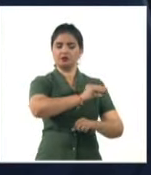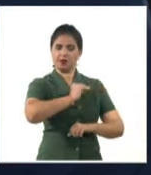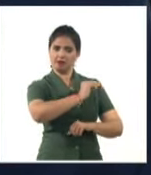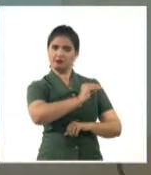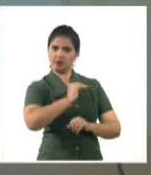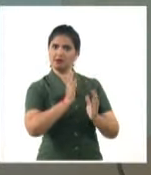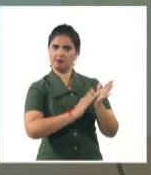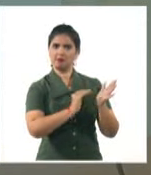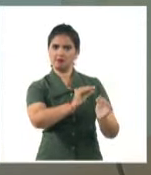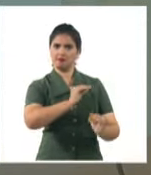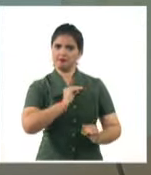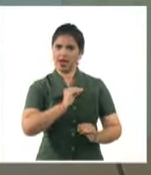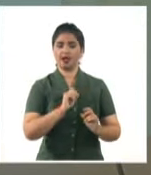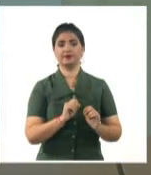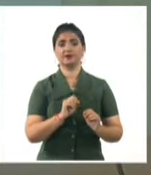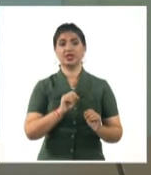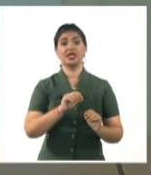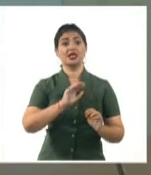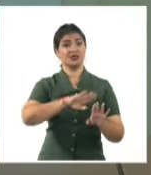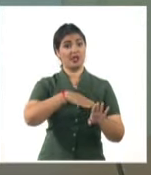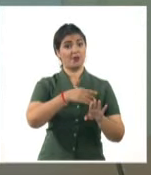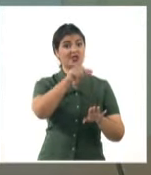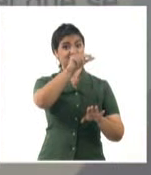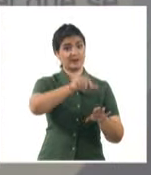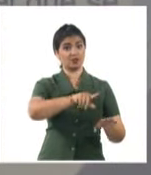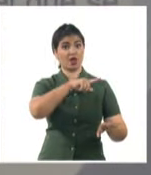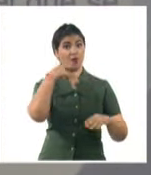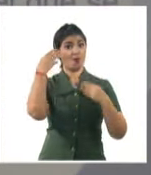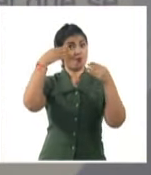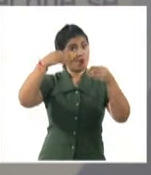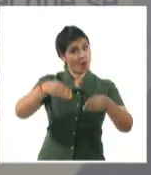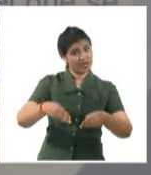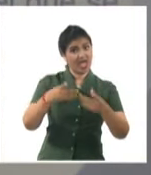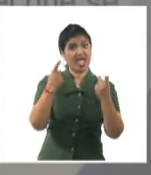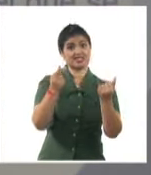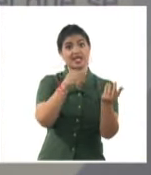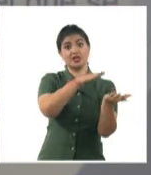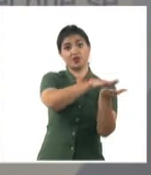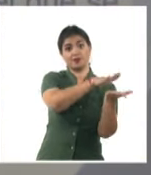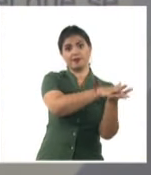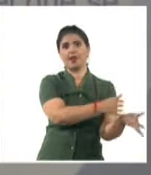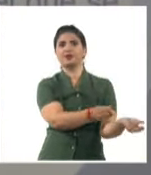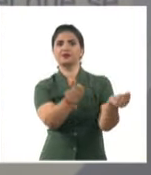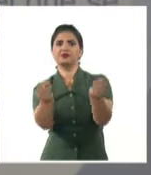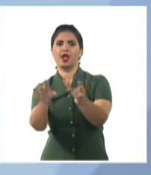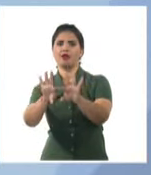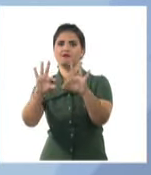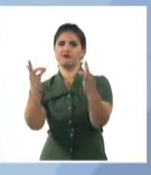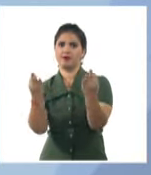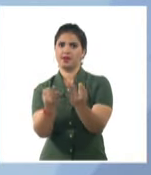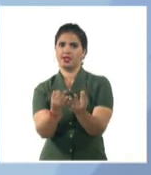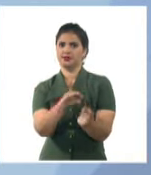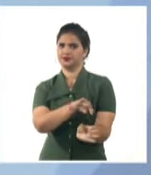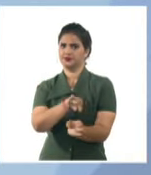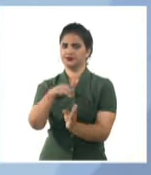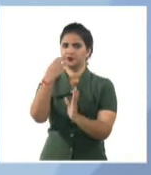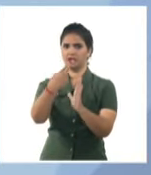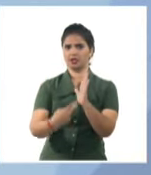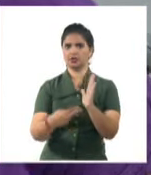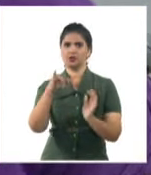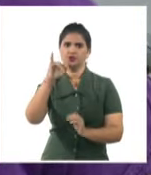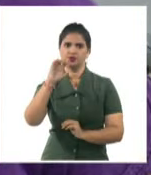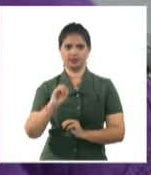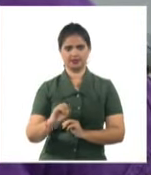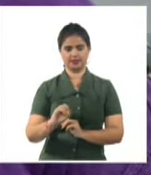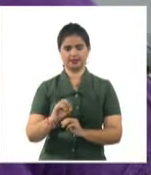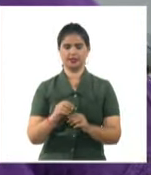normas y convenios internacionales ratificados por Cuba y el artículo 60 de la Constitución sobre reinserción